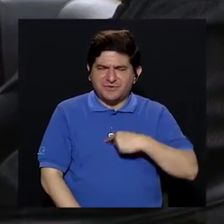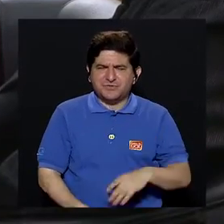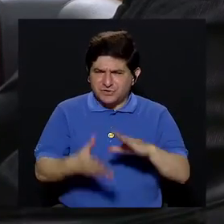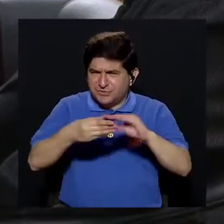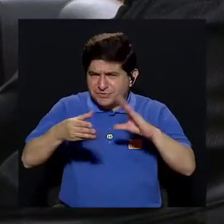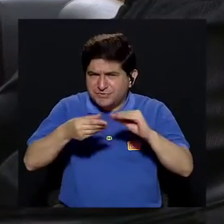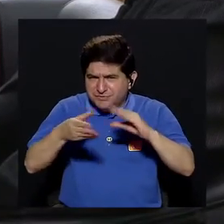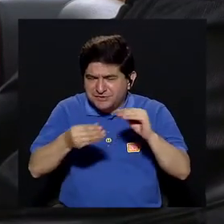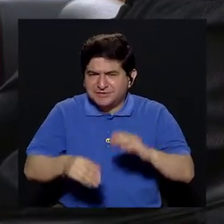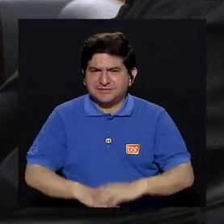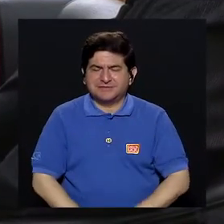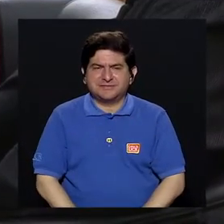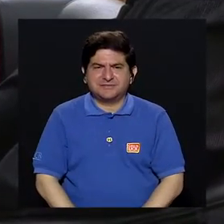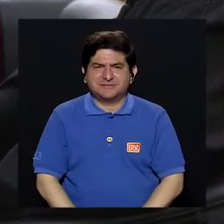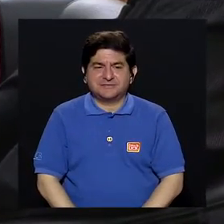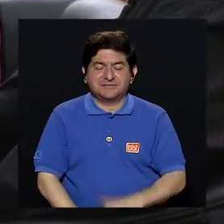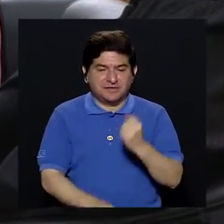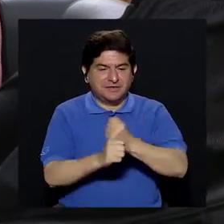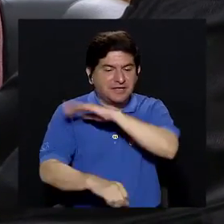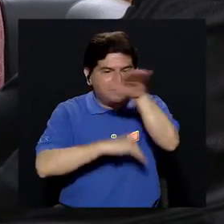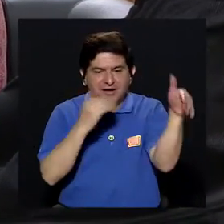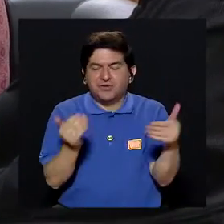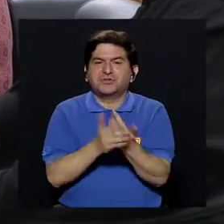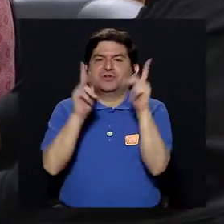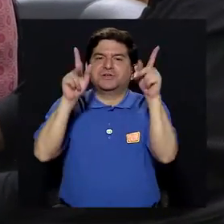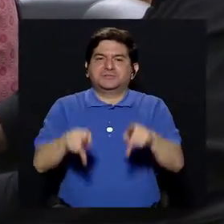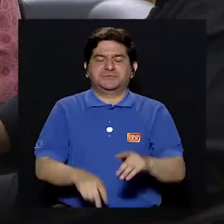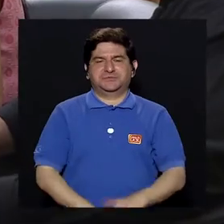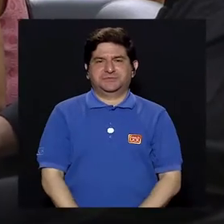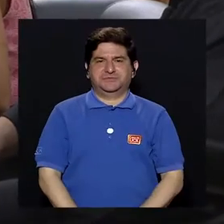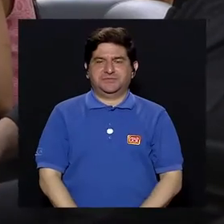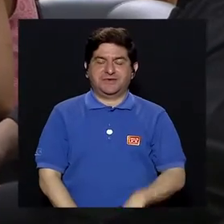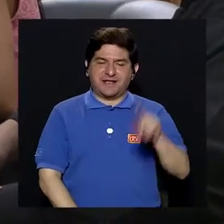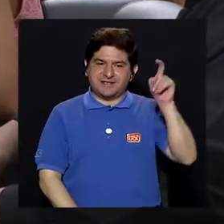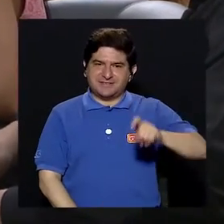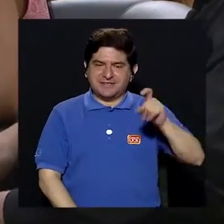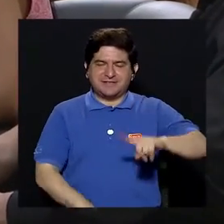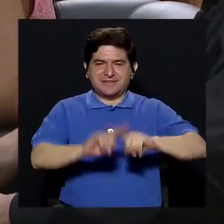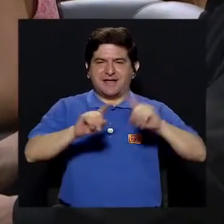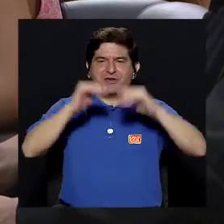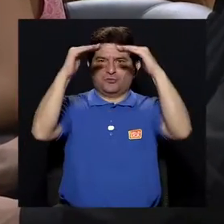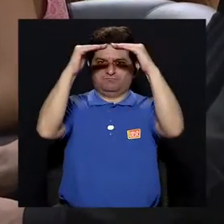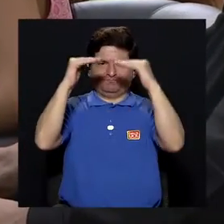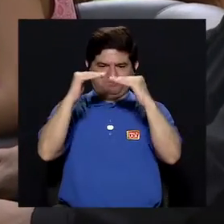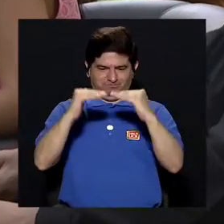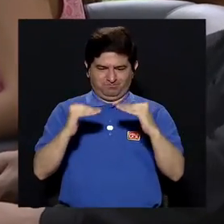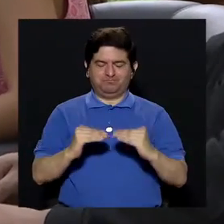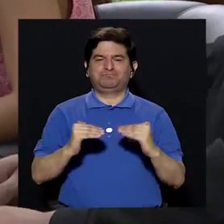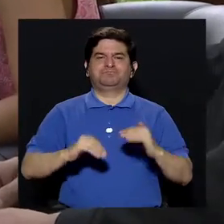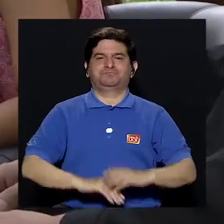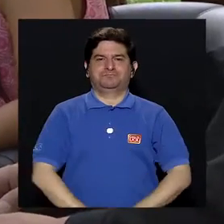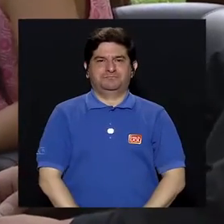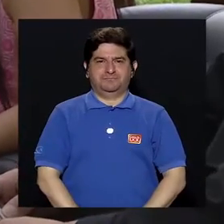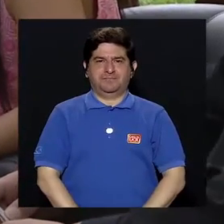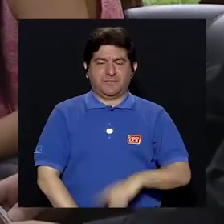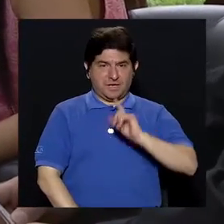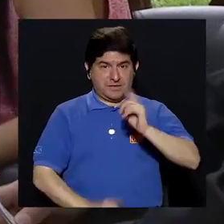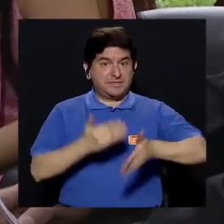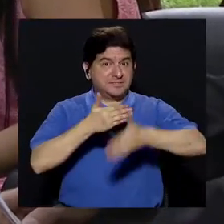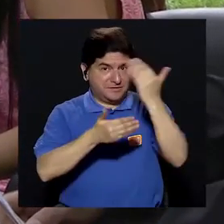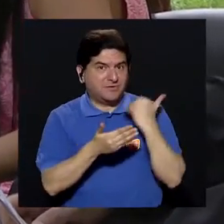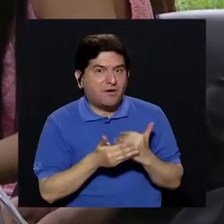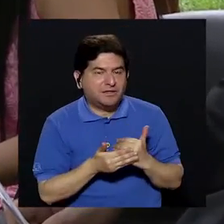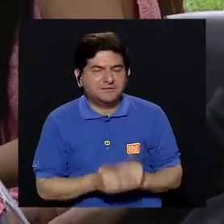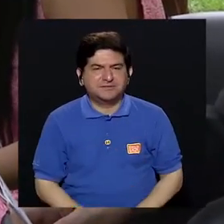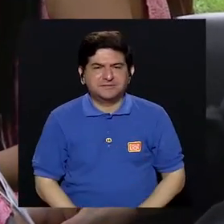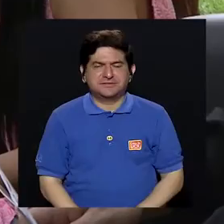al respecto. Sí, es un esfuerzo de todos, ¿verdad? Es un esfuerzo que tiene que darse a muchos niveles. Lo